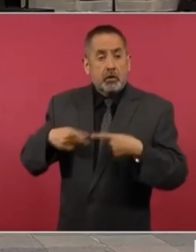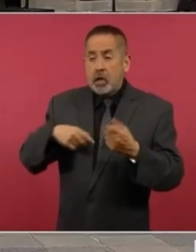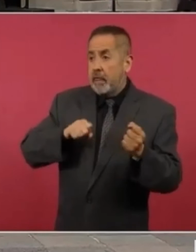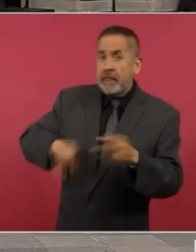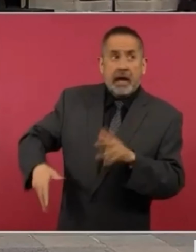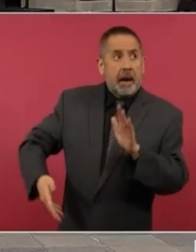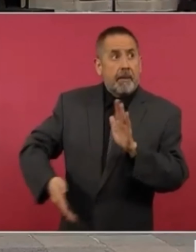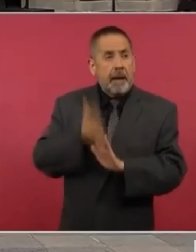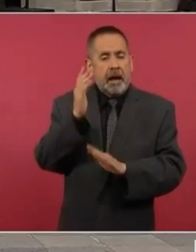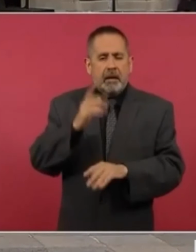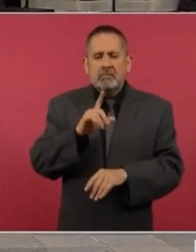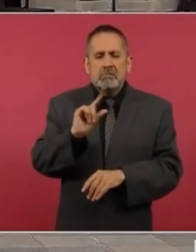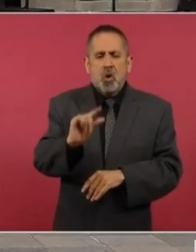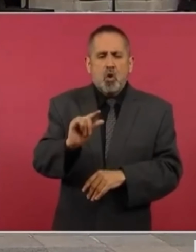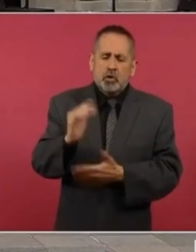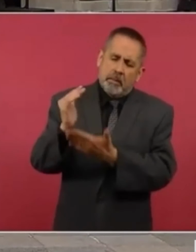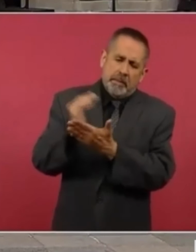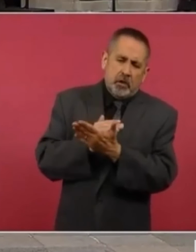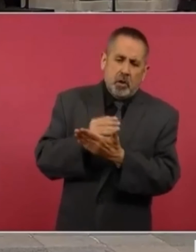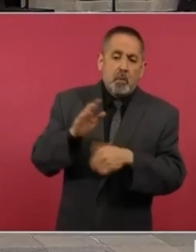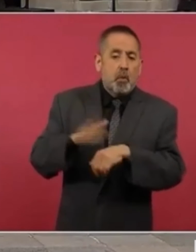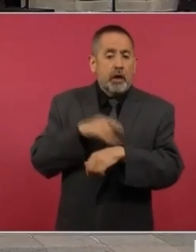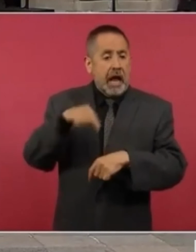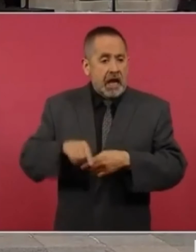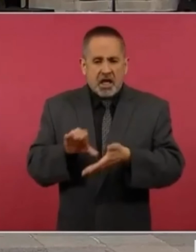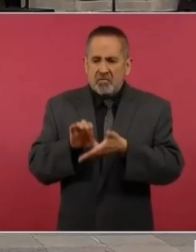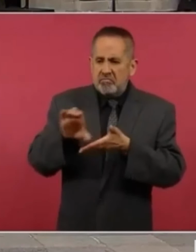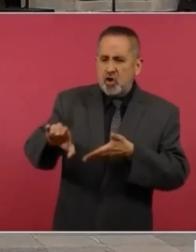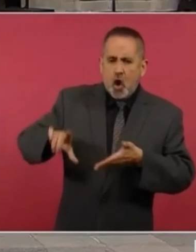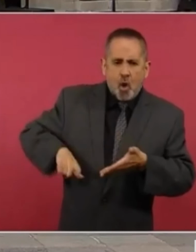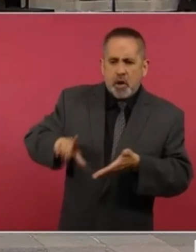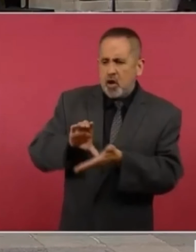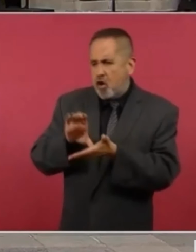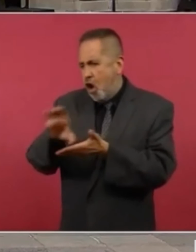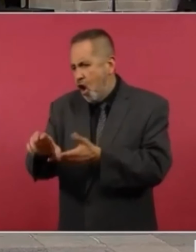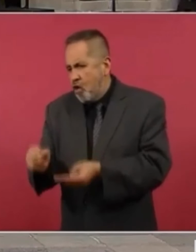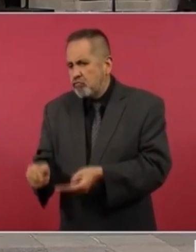porque hay inversión pública,